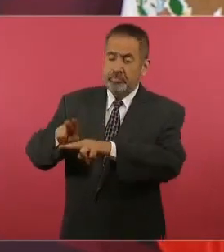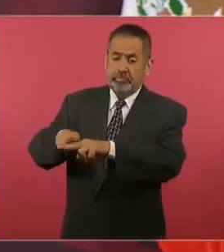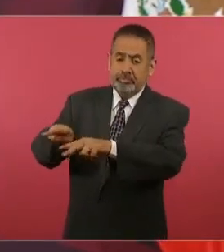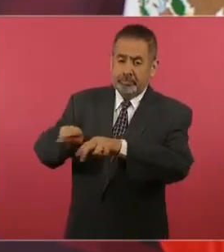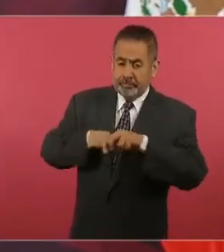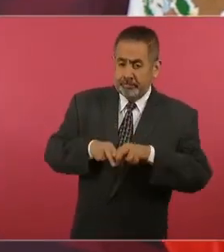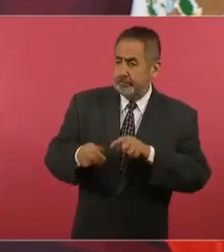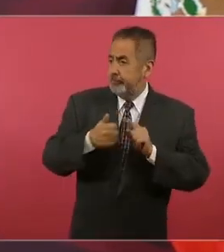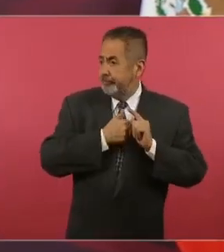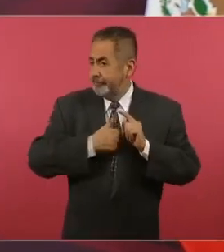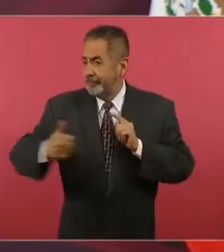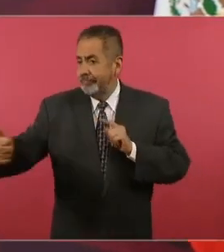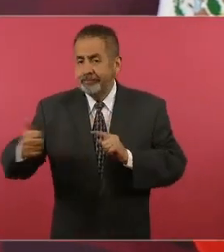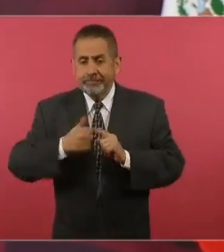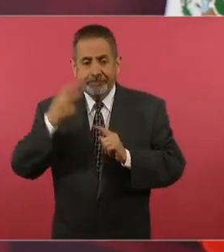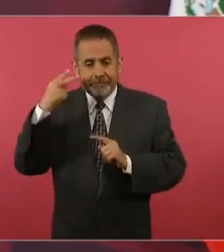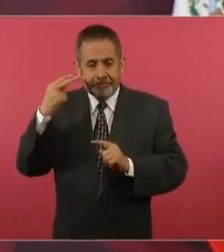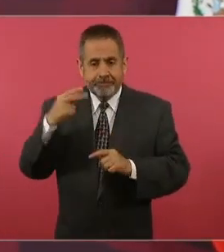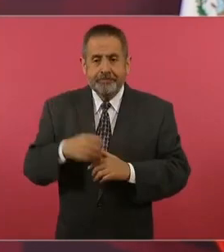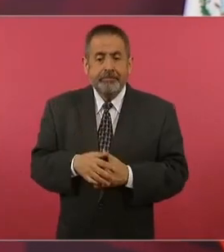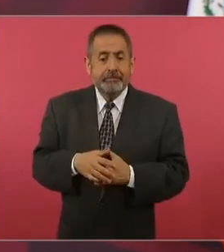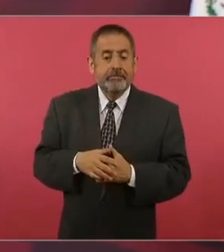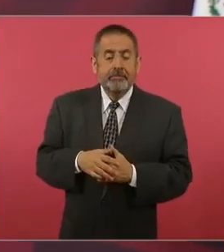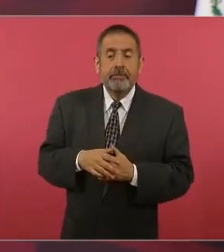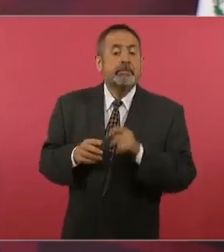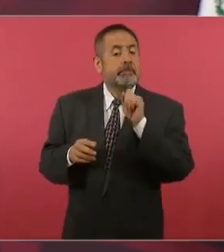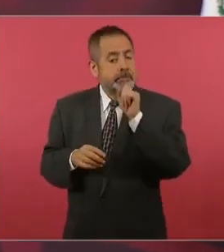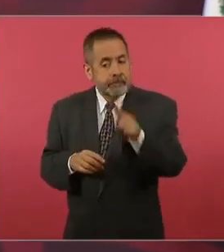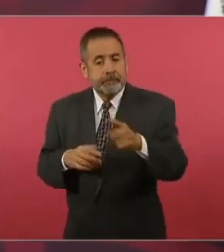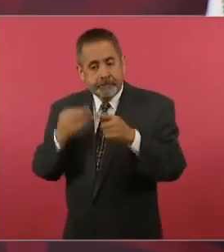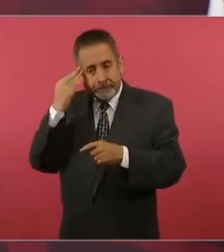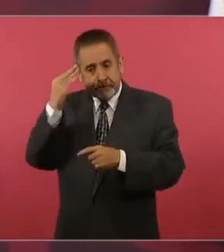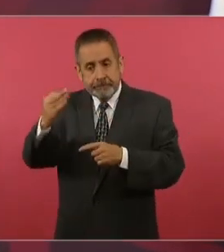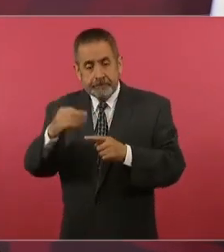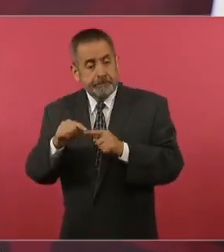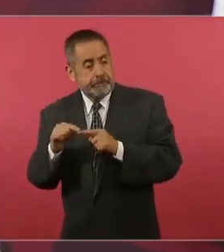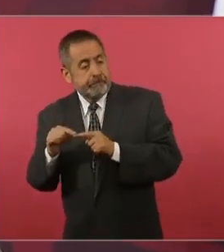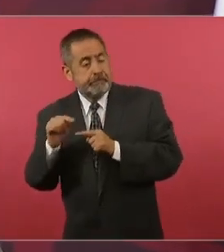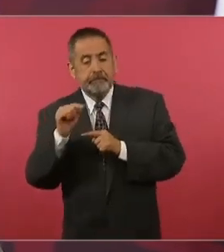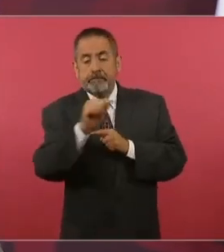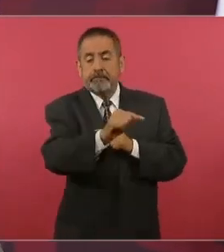Cuando llegó el tren a Guadalajara en la época